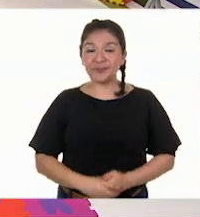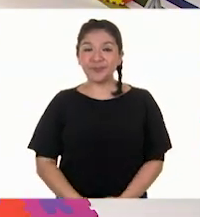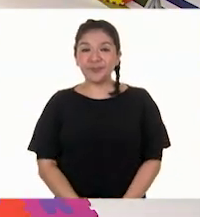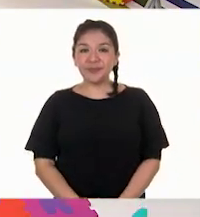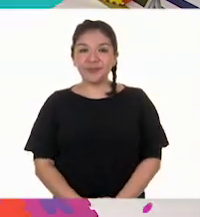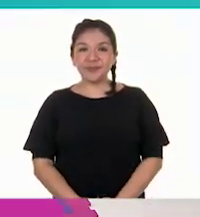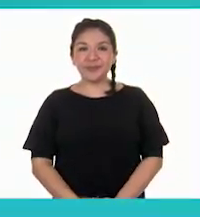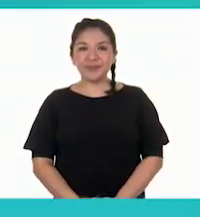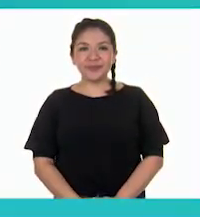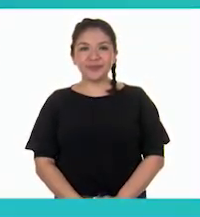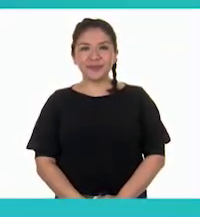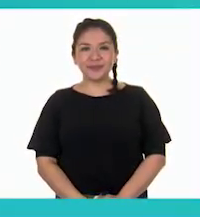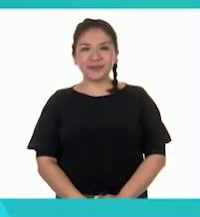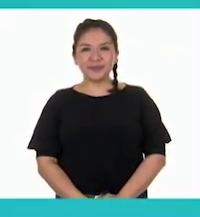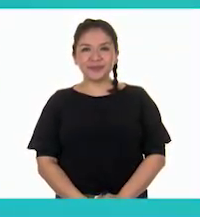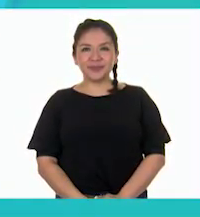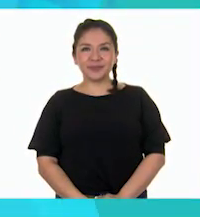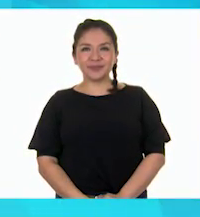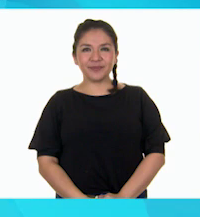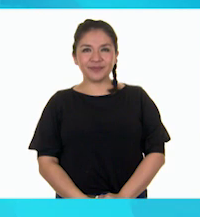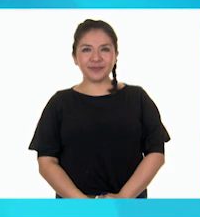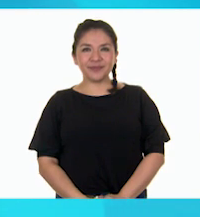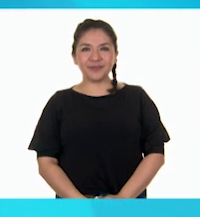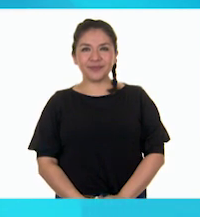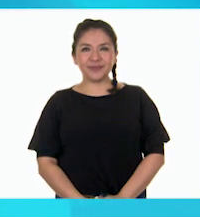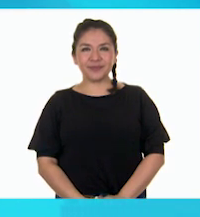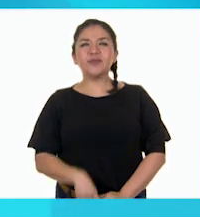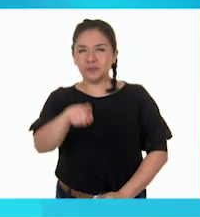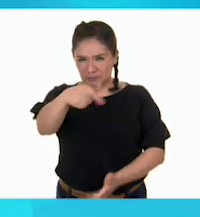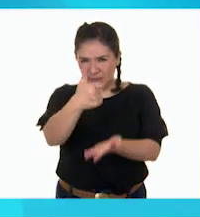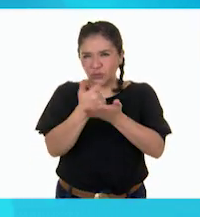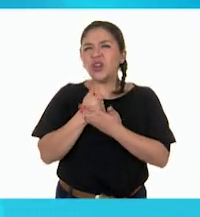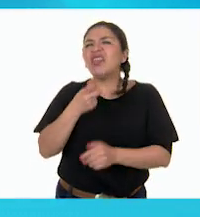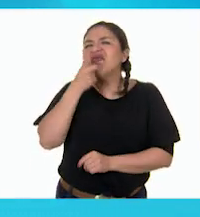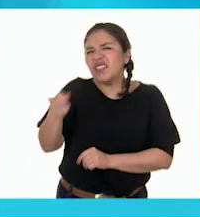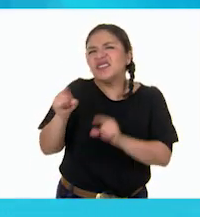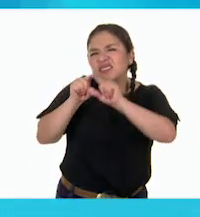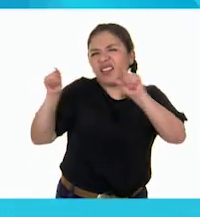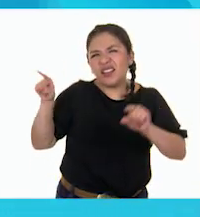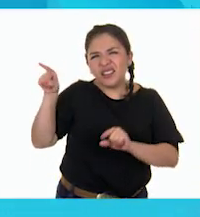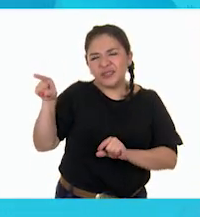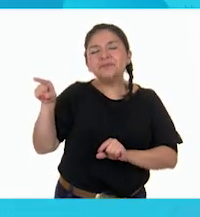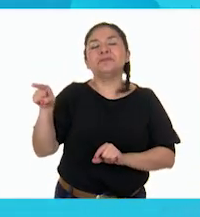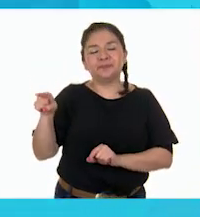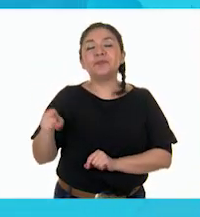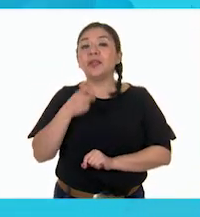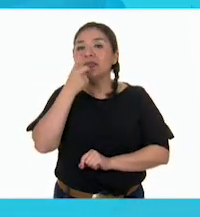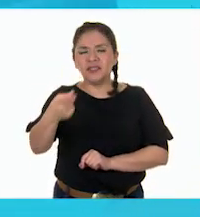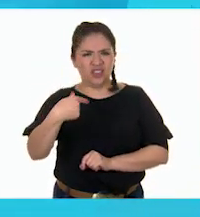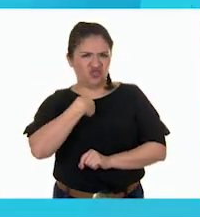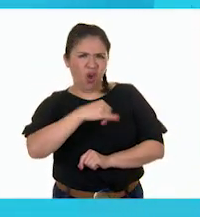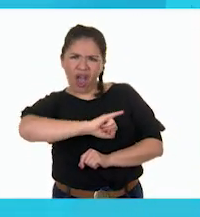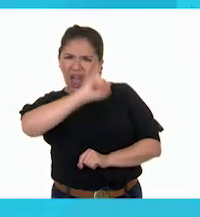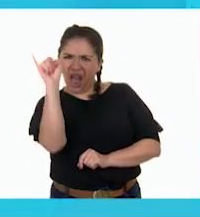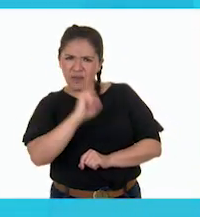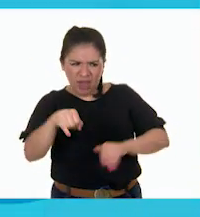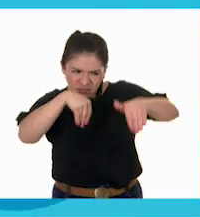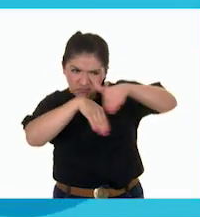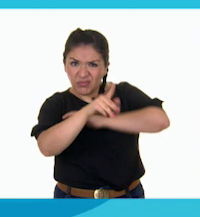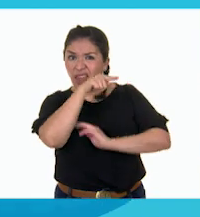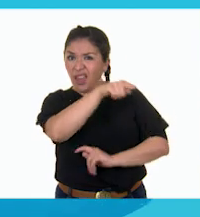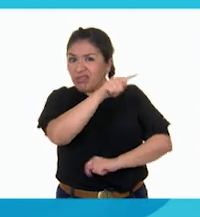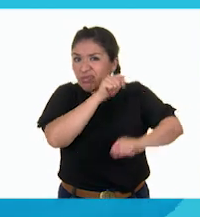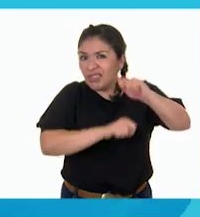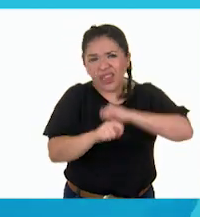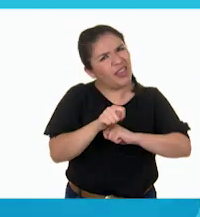sí. Identifiquemos el final. Ahí está. ¿Me ayudas a leerlo? Claro que sí. Nunca jamás volveré a esa